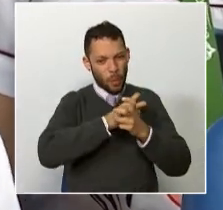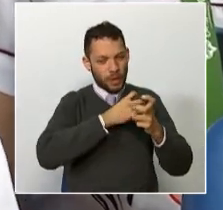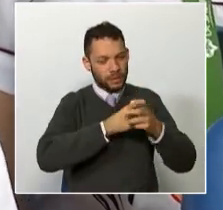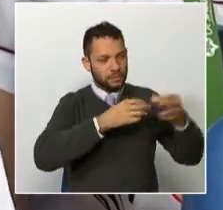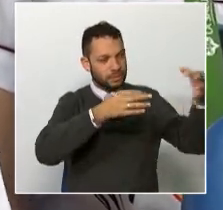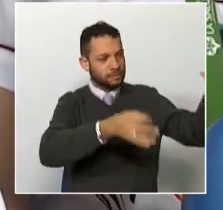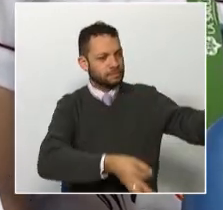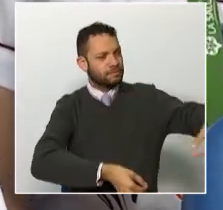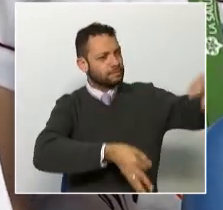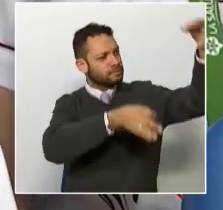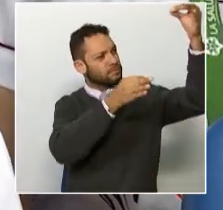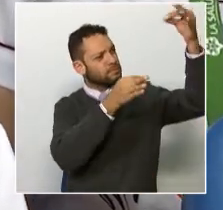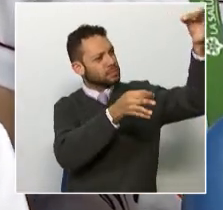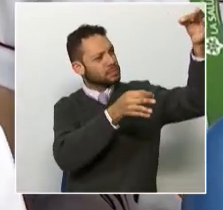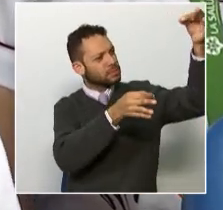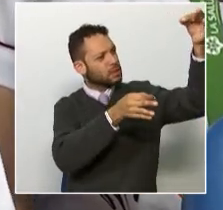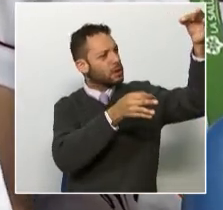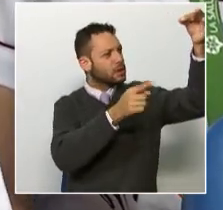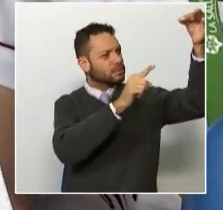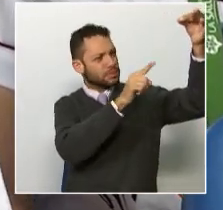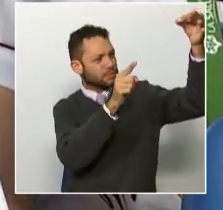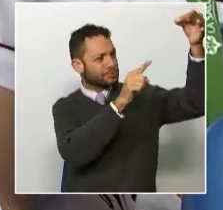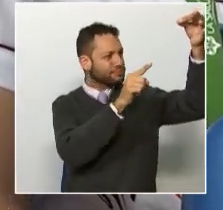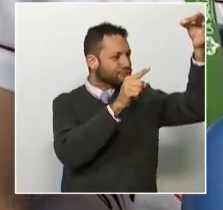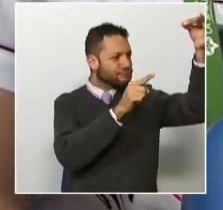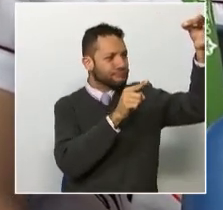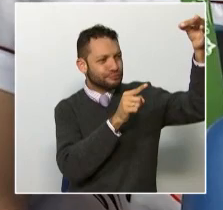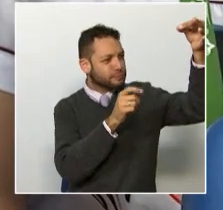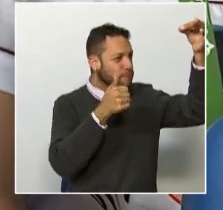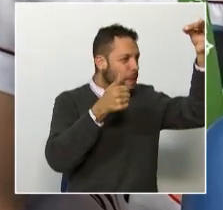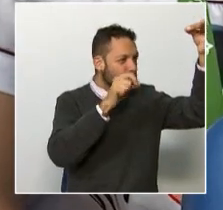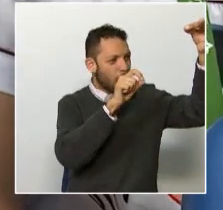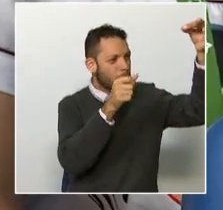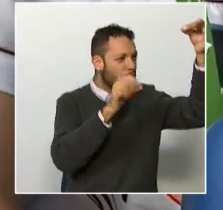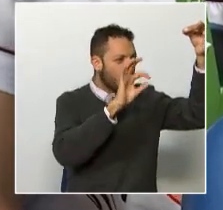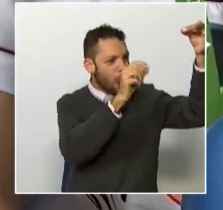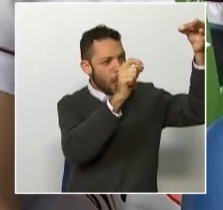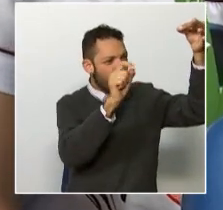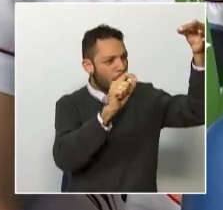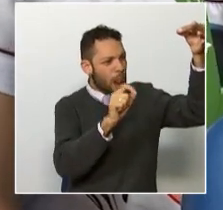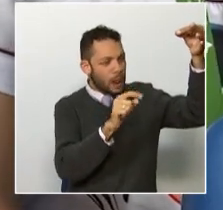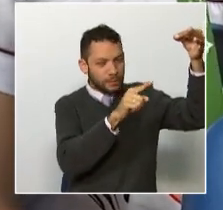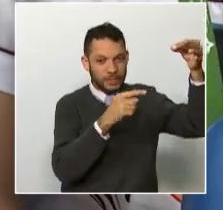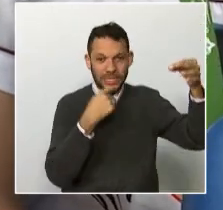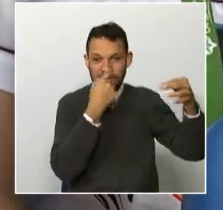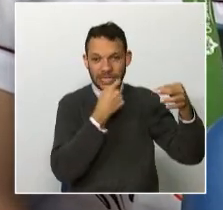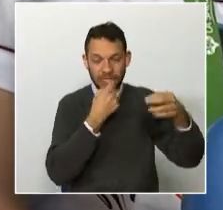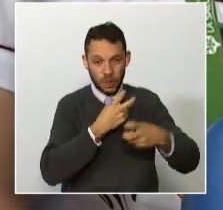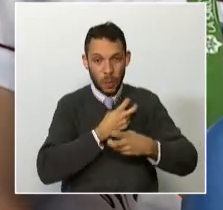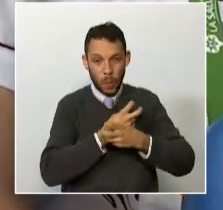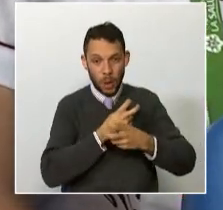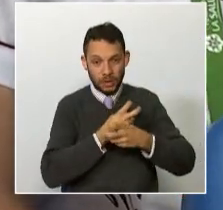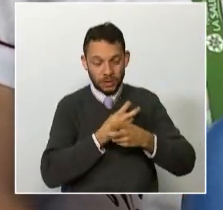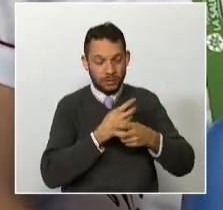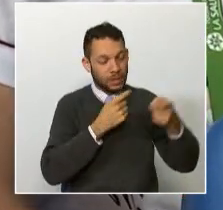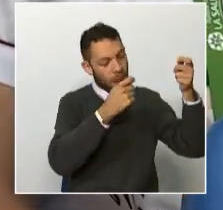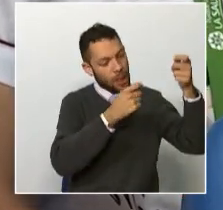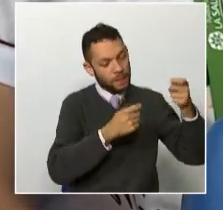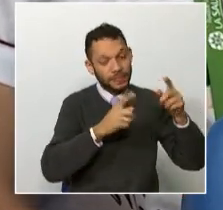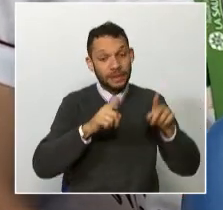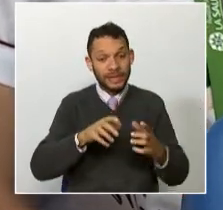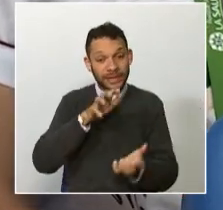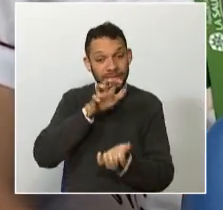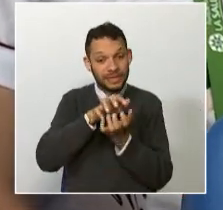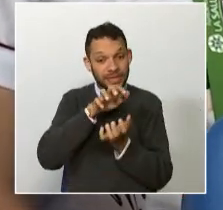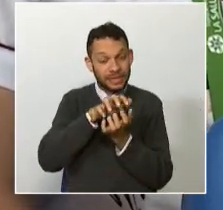tantas veces hemos explicado en el cuadro de la correlación de dientes y órganos, que si nos alcanza el tiempo repetiremos.